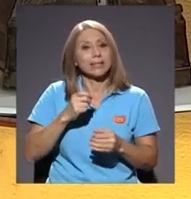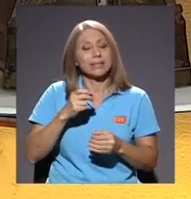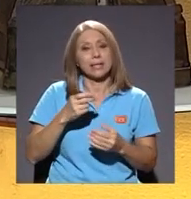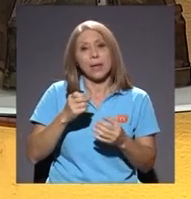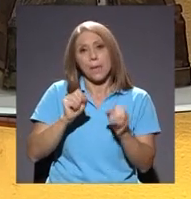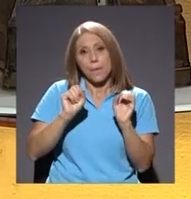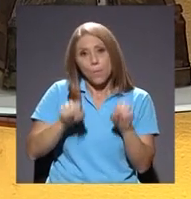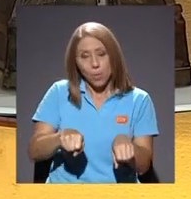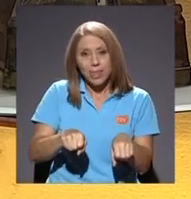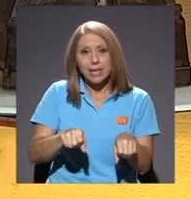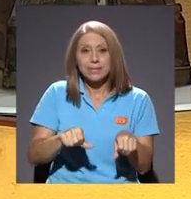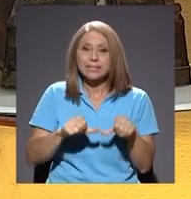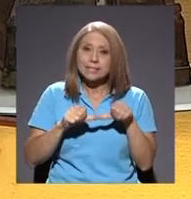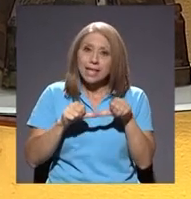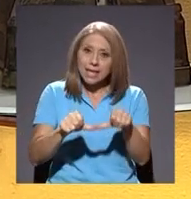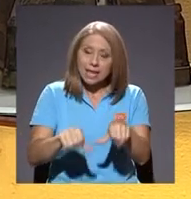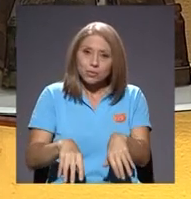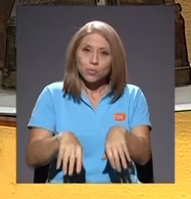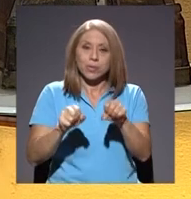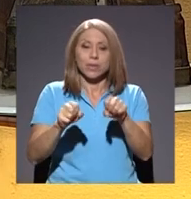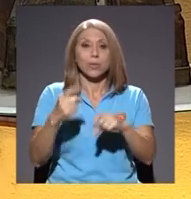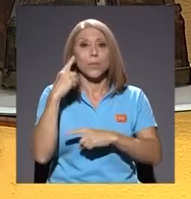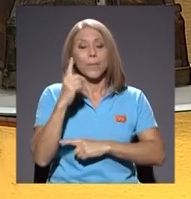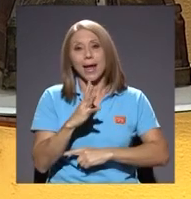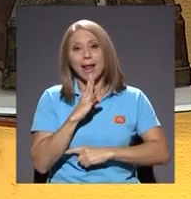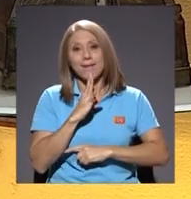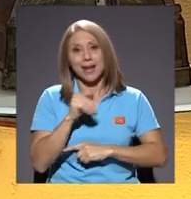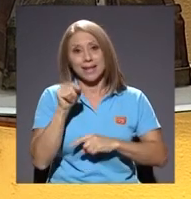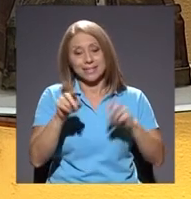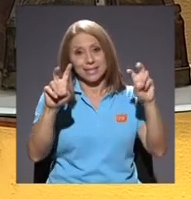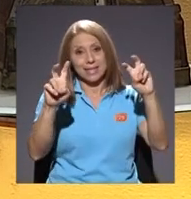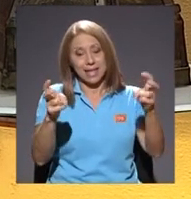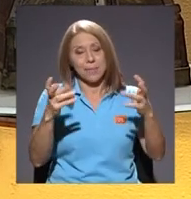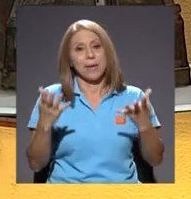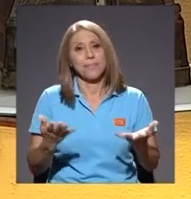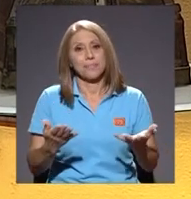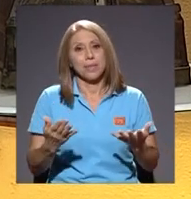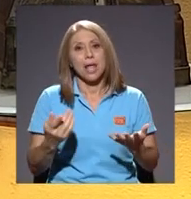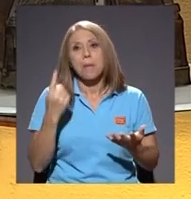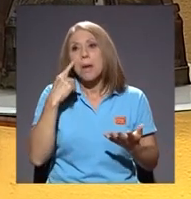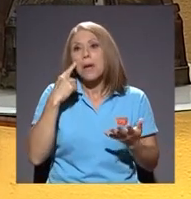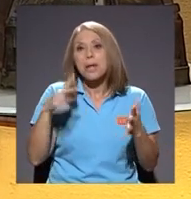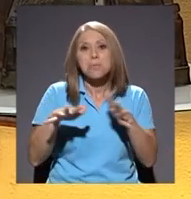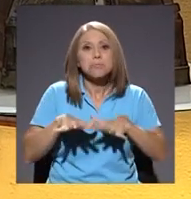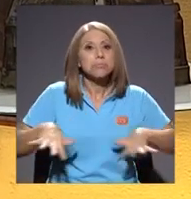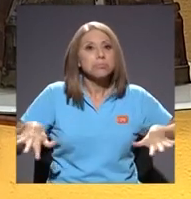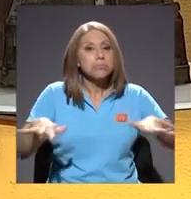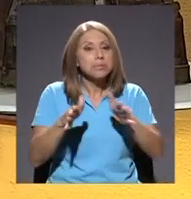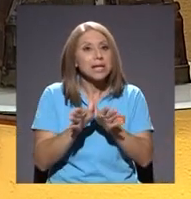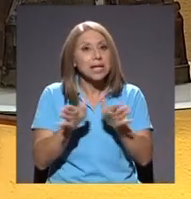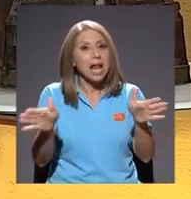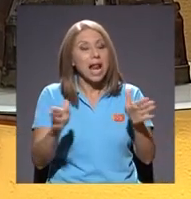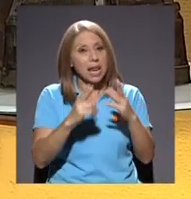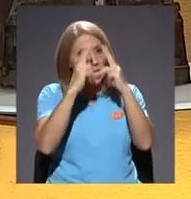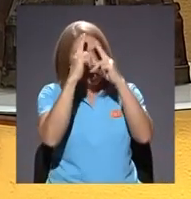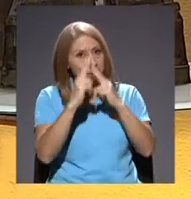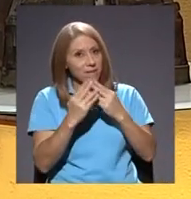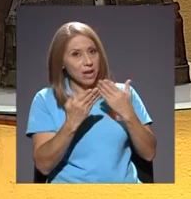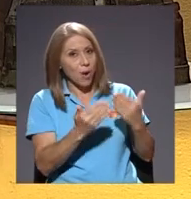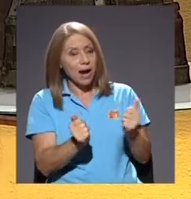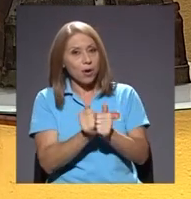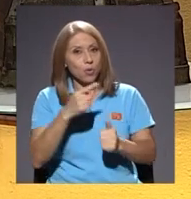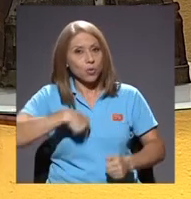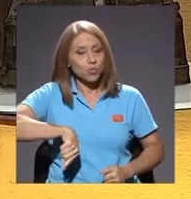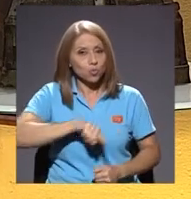y para ver ese tema y el entorno en general tengo el privilegio de tener con